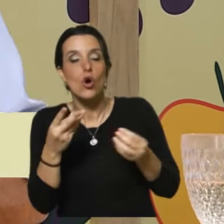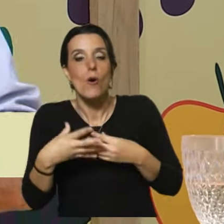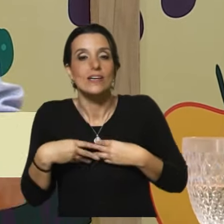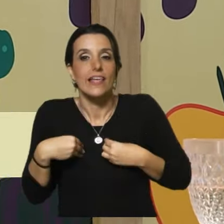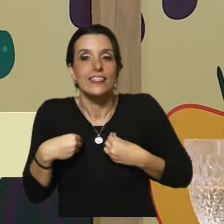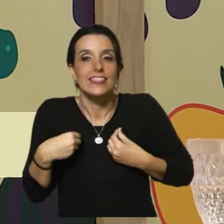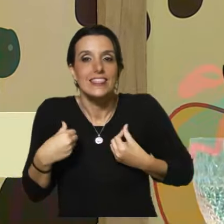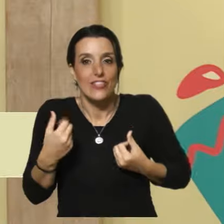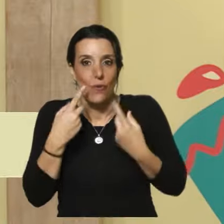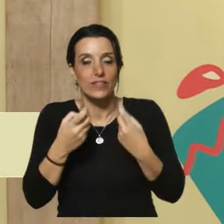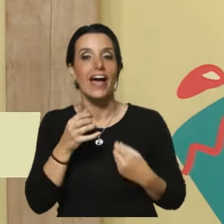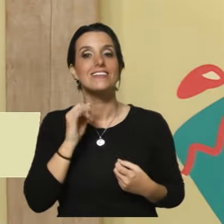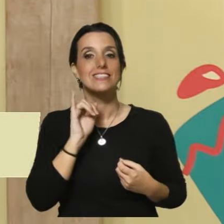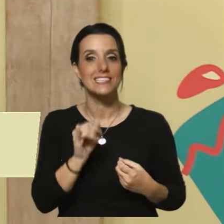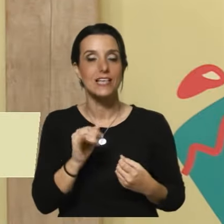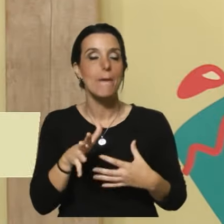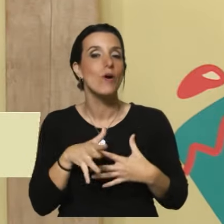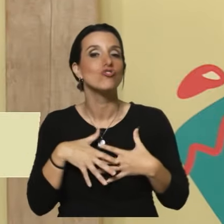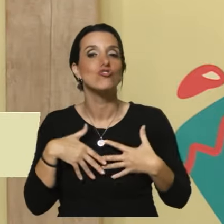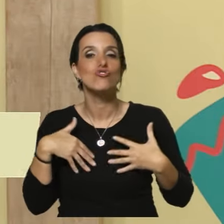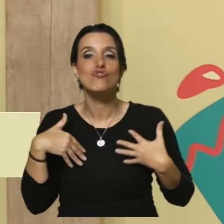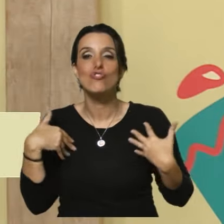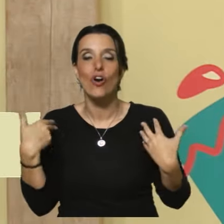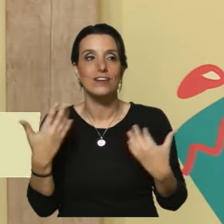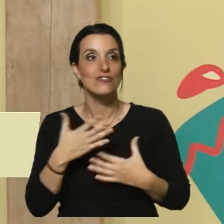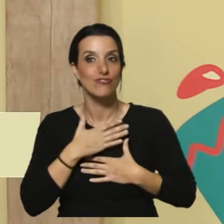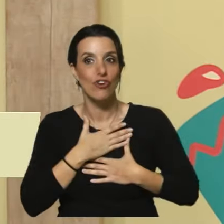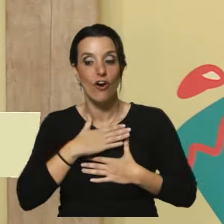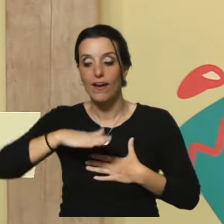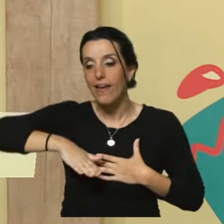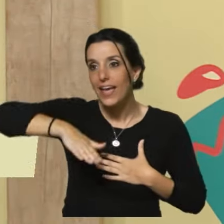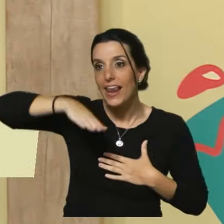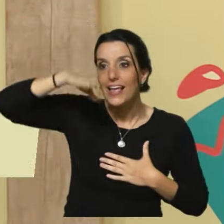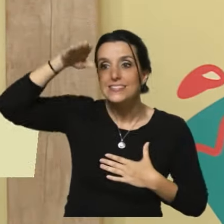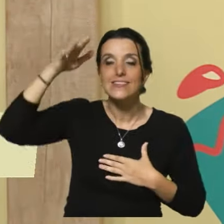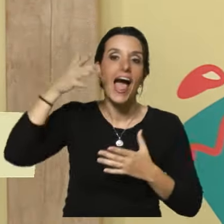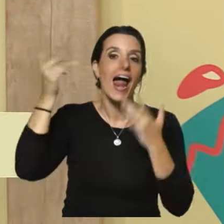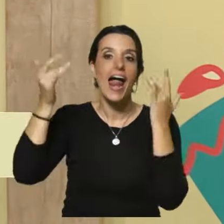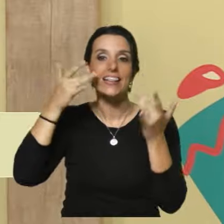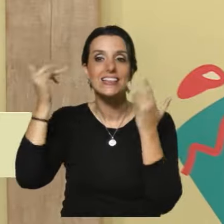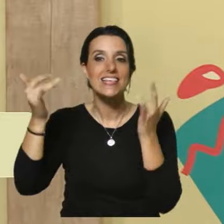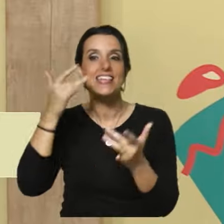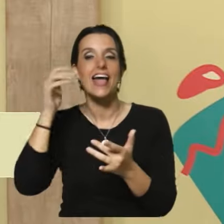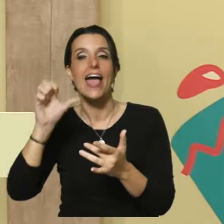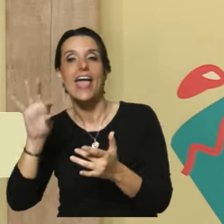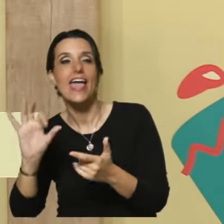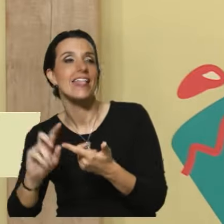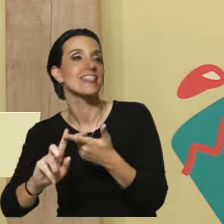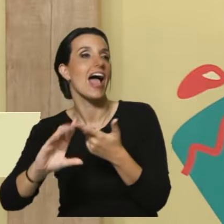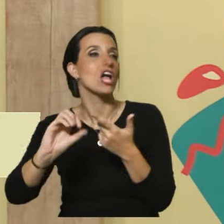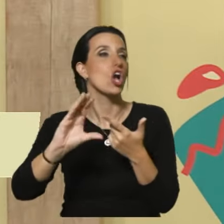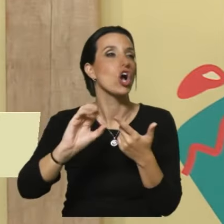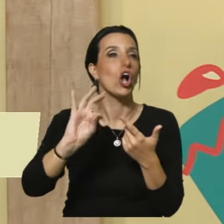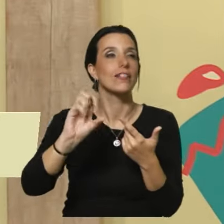sentido se nota Sí sí es pura emoción y yo crecí escuchando grandes artistas como eta James coco Taylor